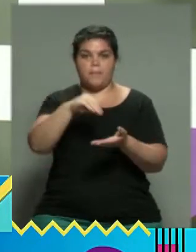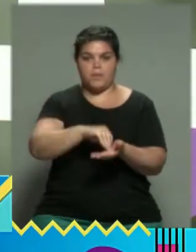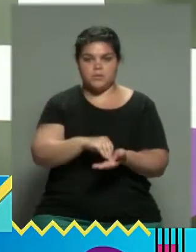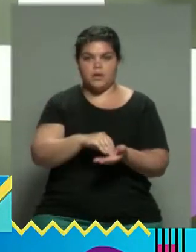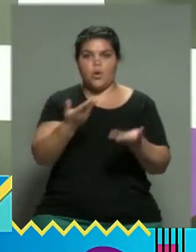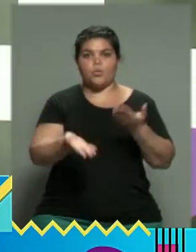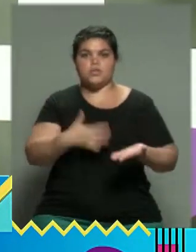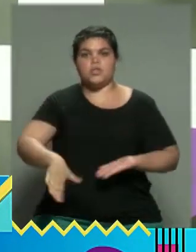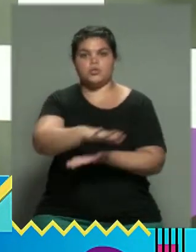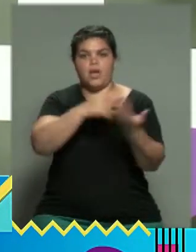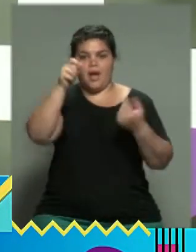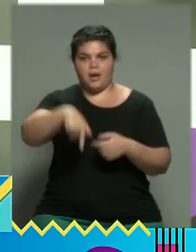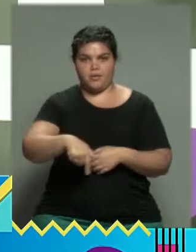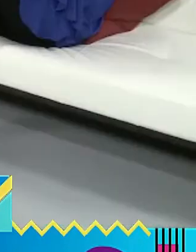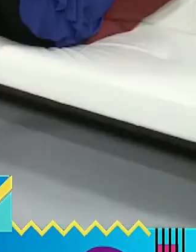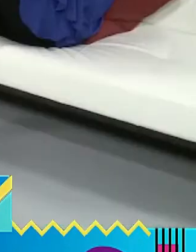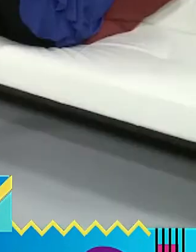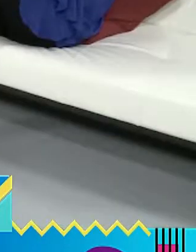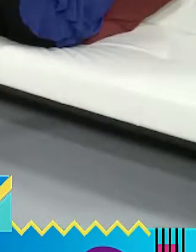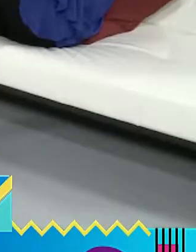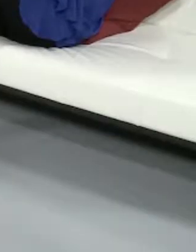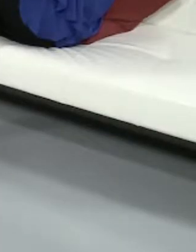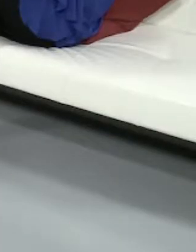más justicia social aquí y el debate.